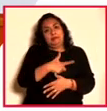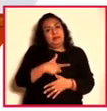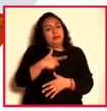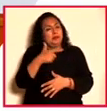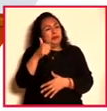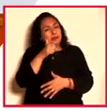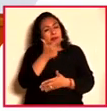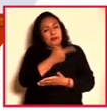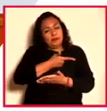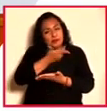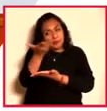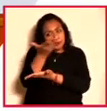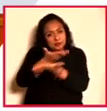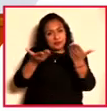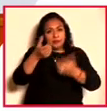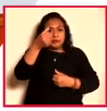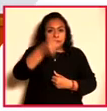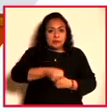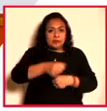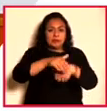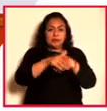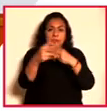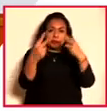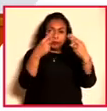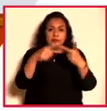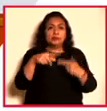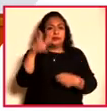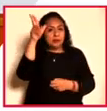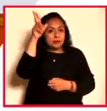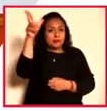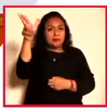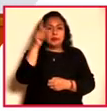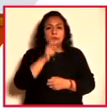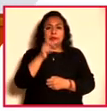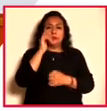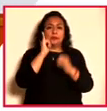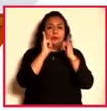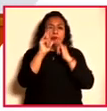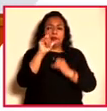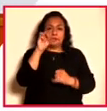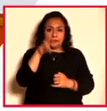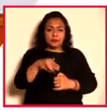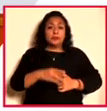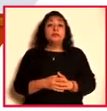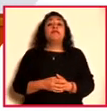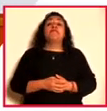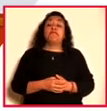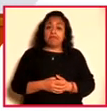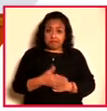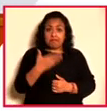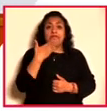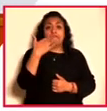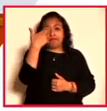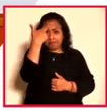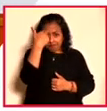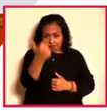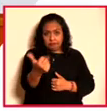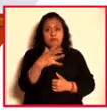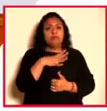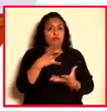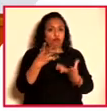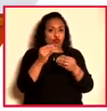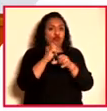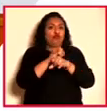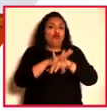este espacio contigo, saludar a los amigos del auditorio. Hola, Laura Regis, en la traducción de Lenguas de Señas Mexicana, y como bien refieres, mucha información,